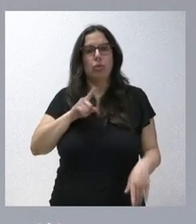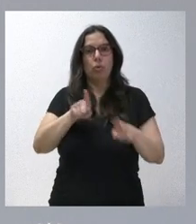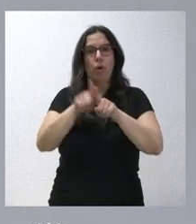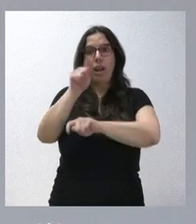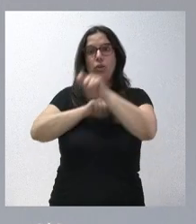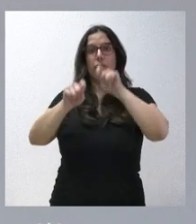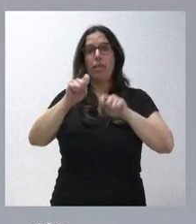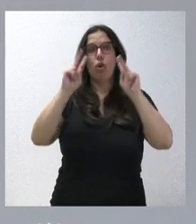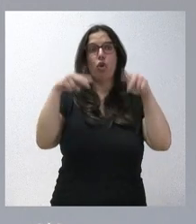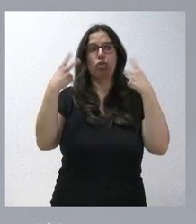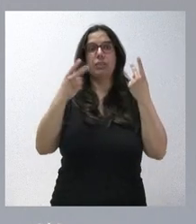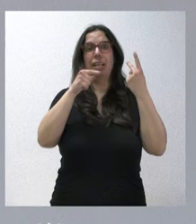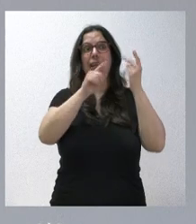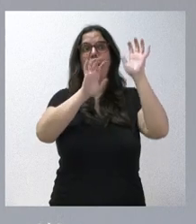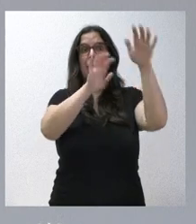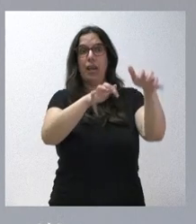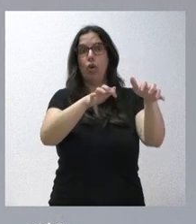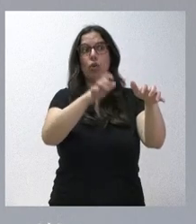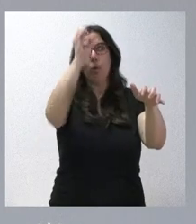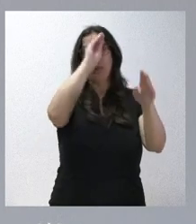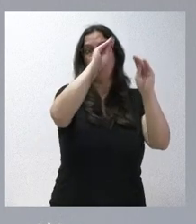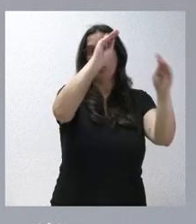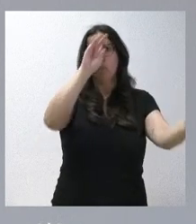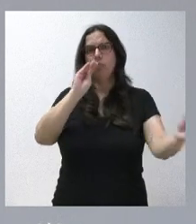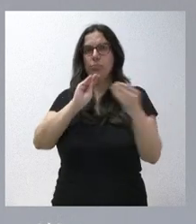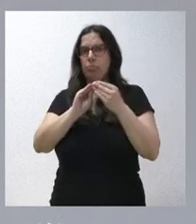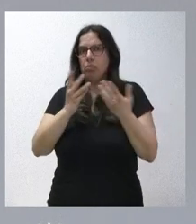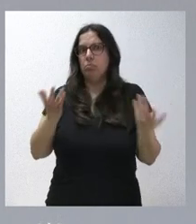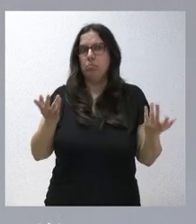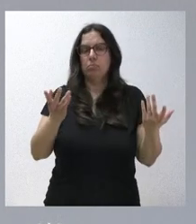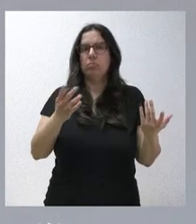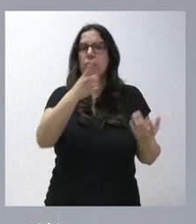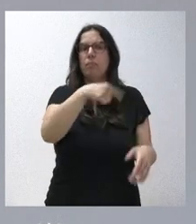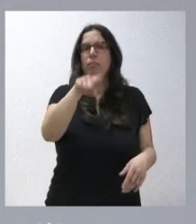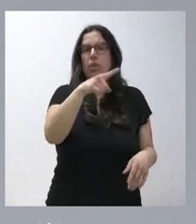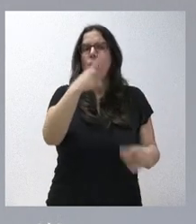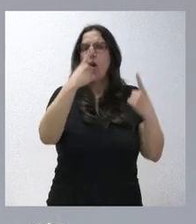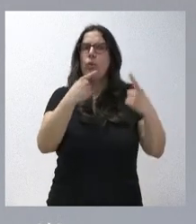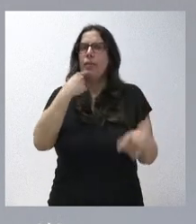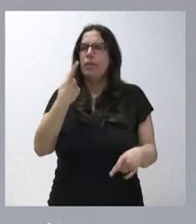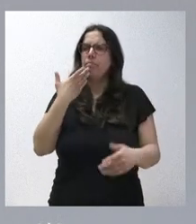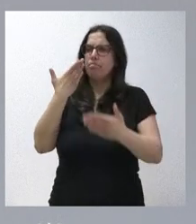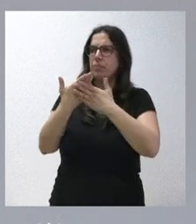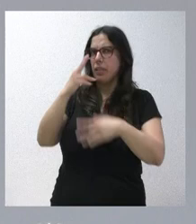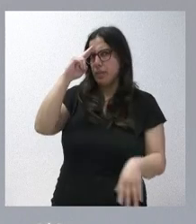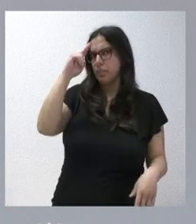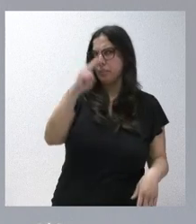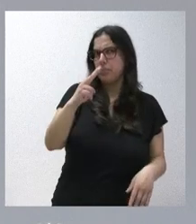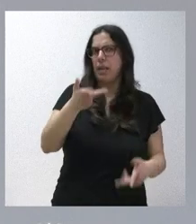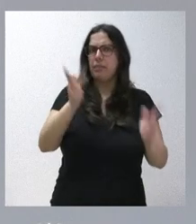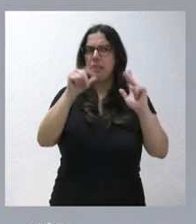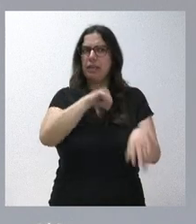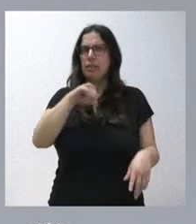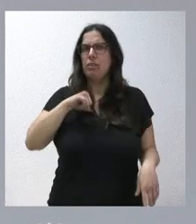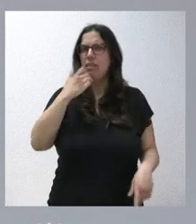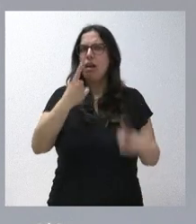de hostelería de León que así se ha manifestado con alguno de sus miembros que exigen Bueno pues un respeto a la libertad individual del que